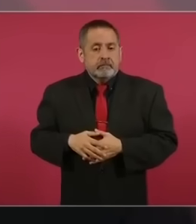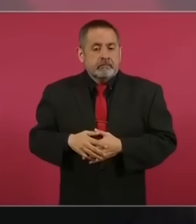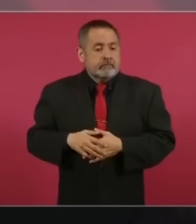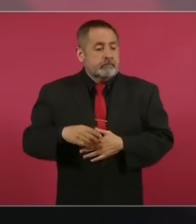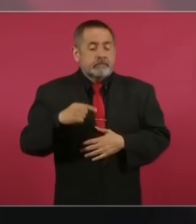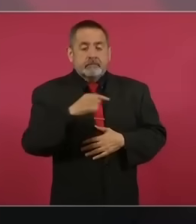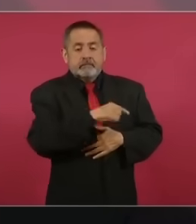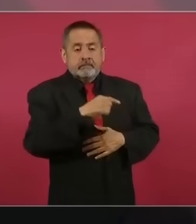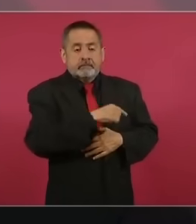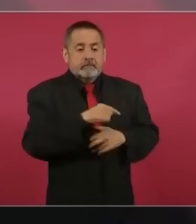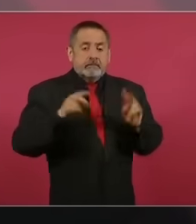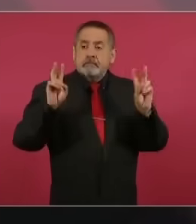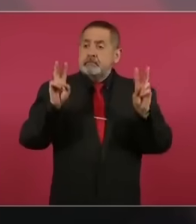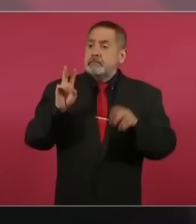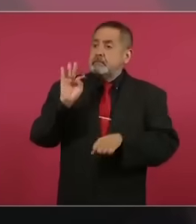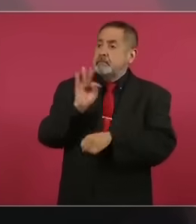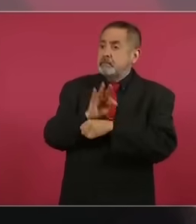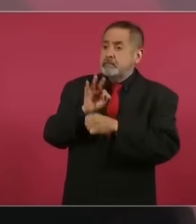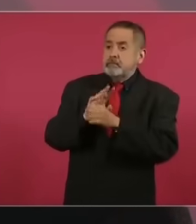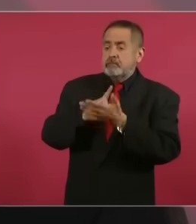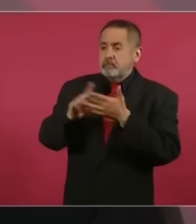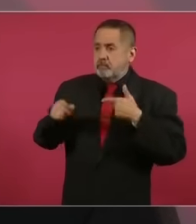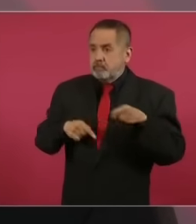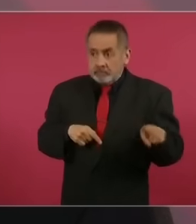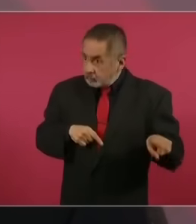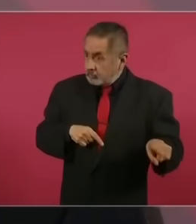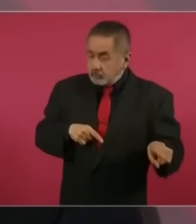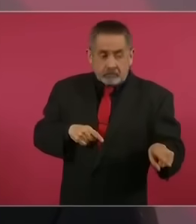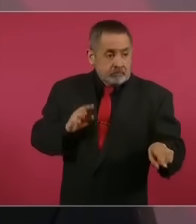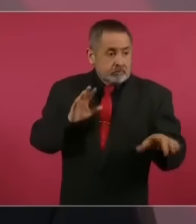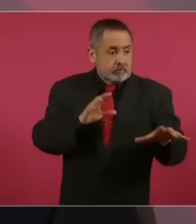los pseudodefensores de derechos humanos.